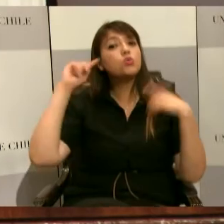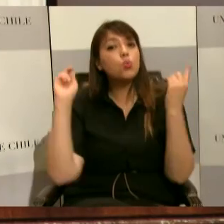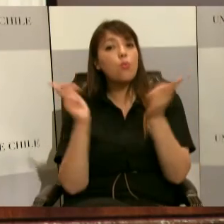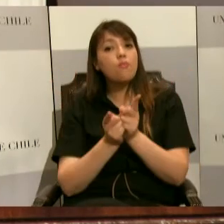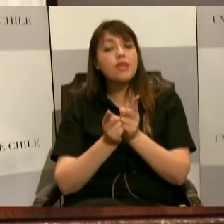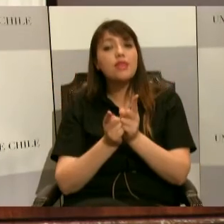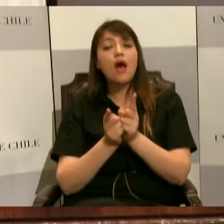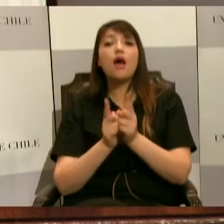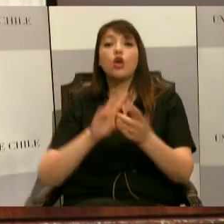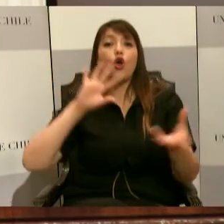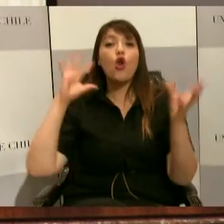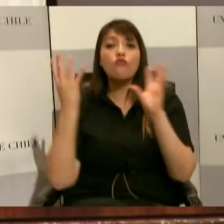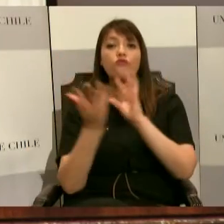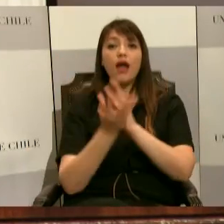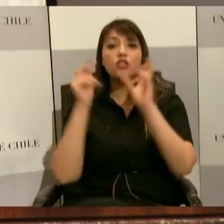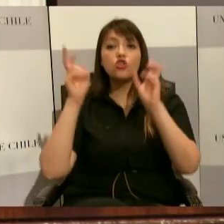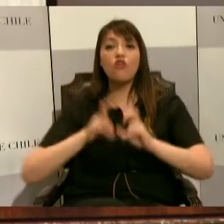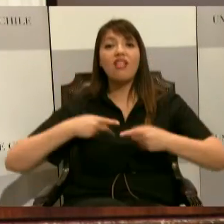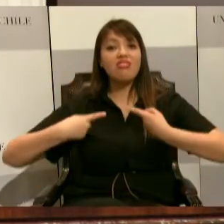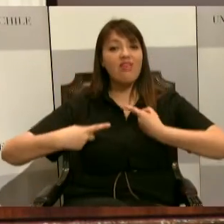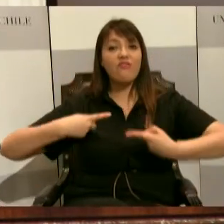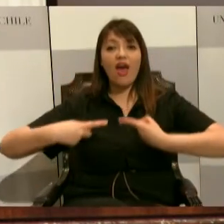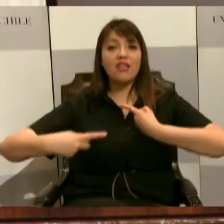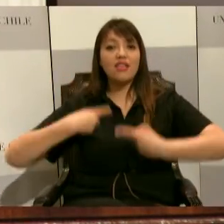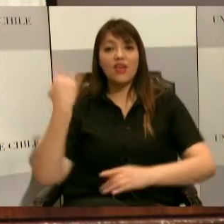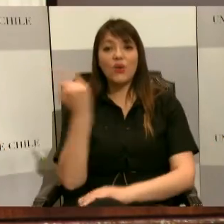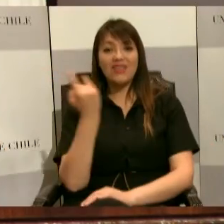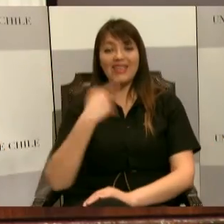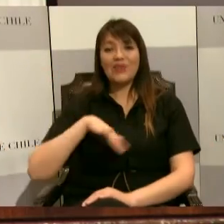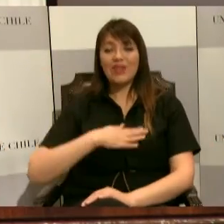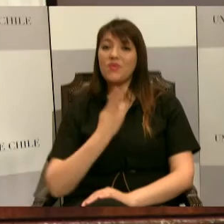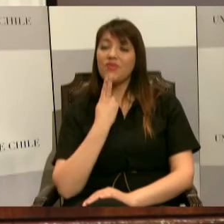impresión global acerca del debate sobre universidades que hemos vivido.